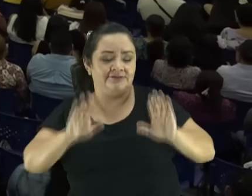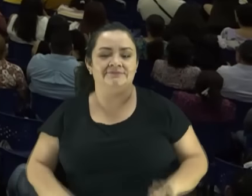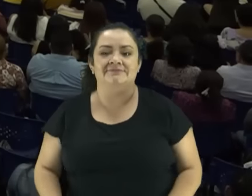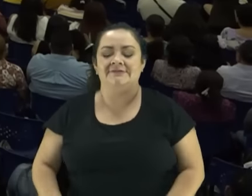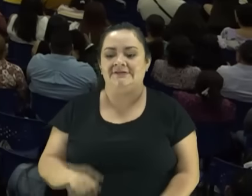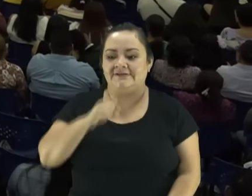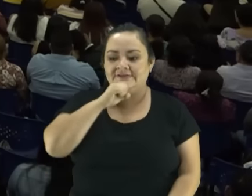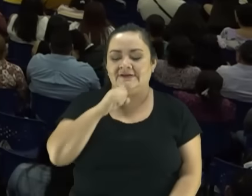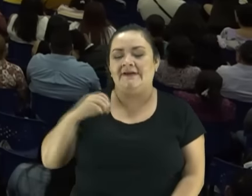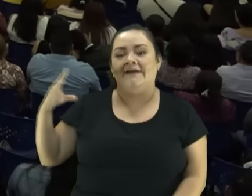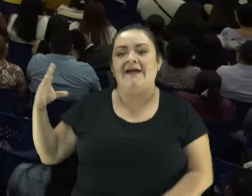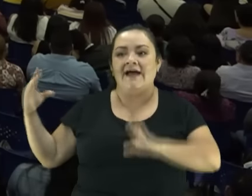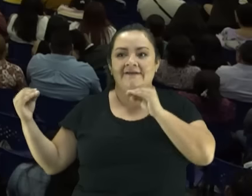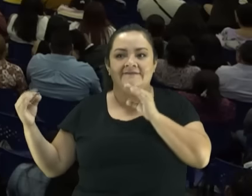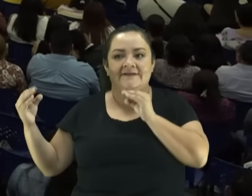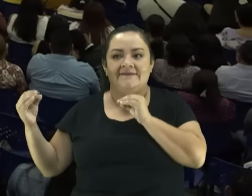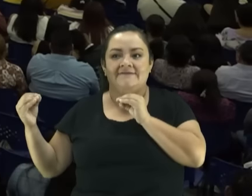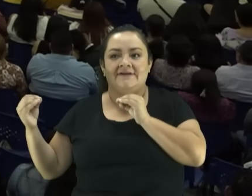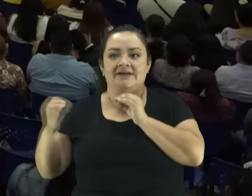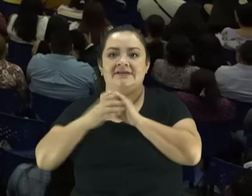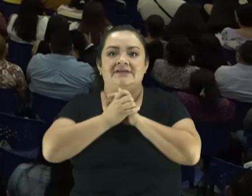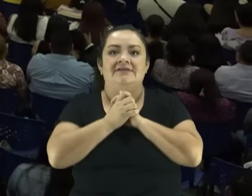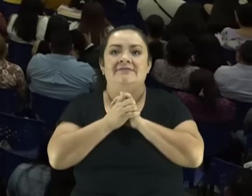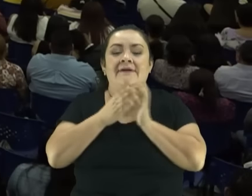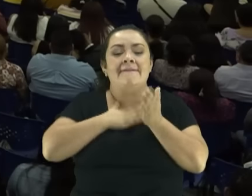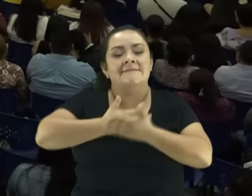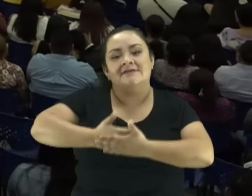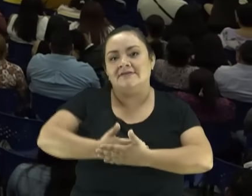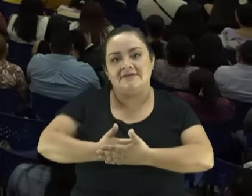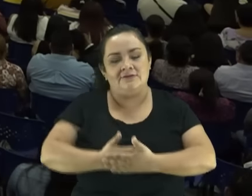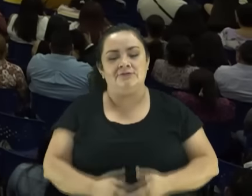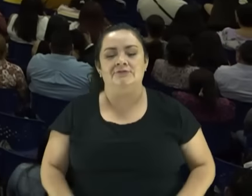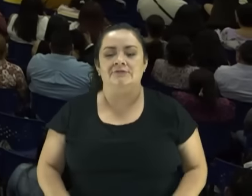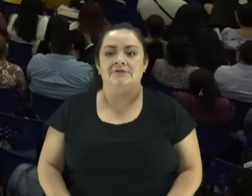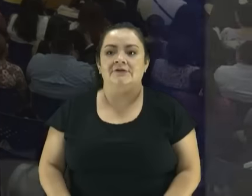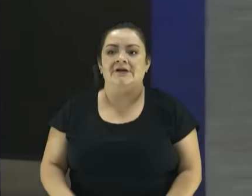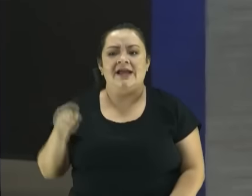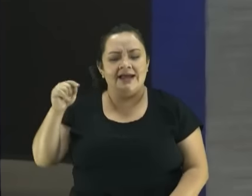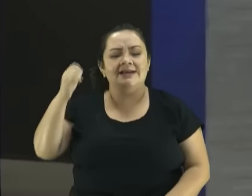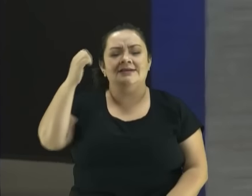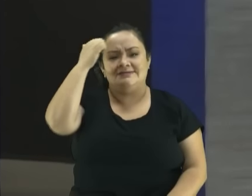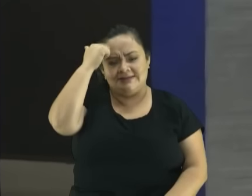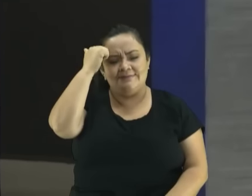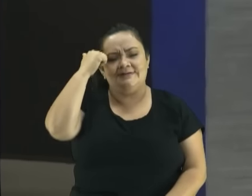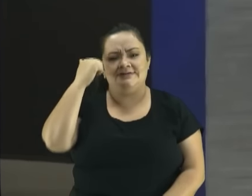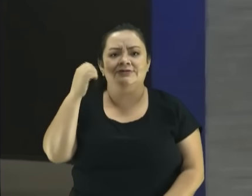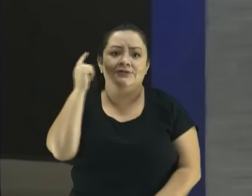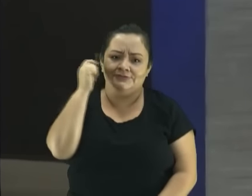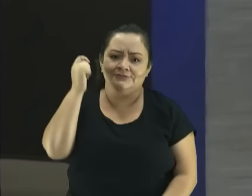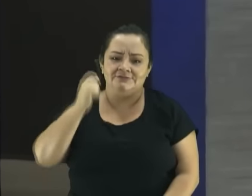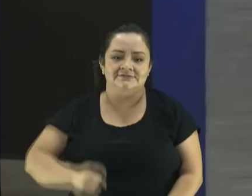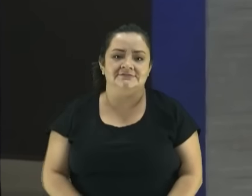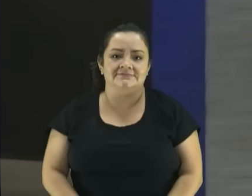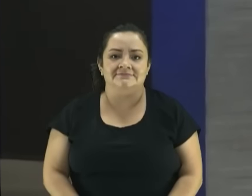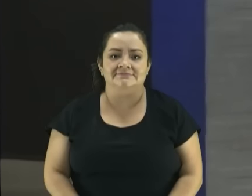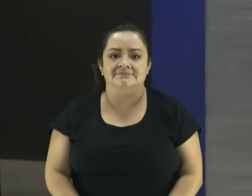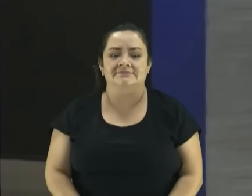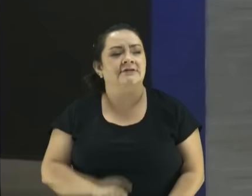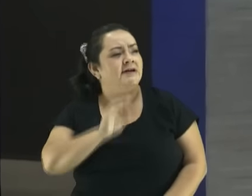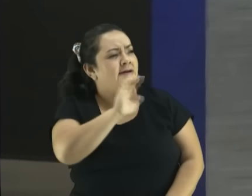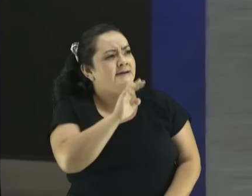hijo que no puede participar ahora no es pastor ordenado Está en el seminario está aprendiendo los caminos del señor y me preguntaba